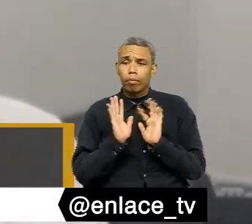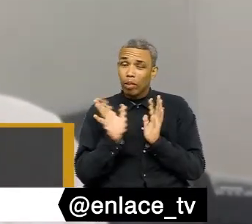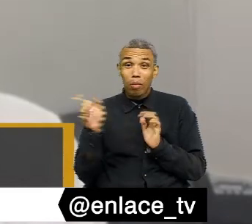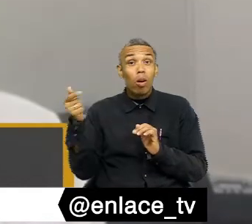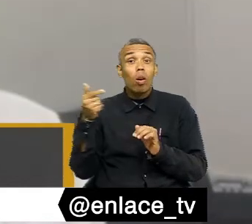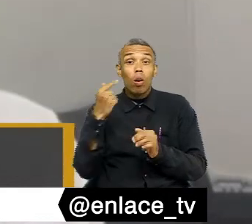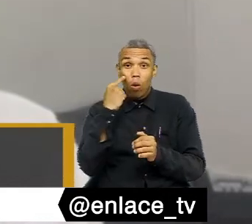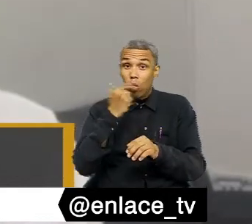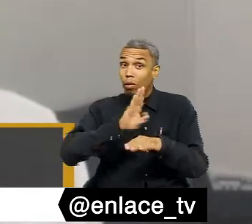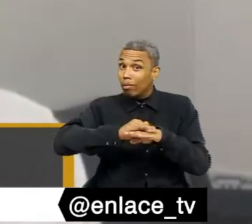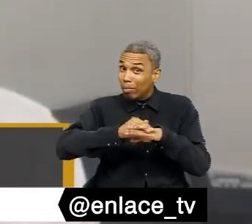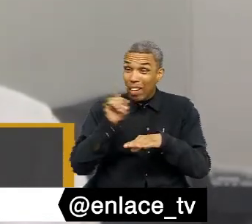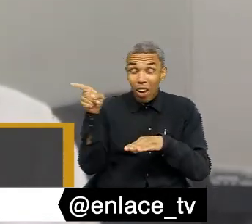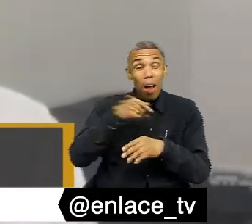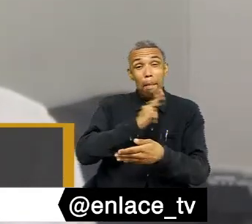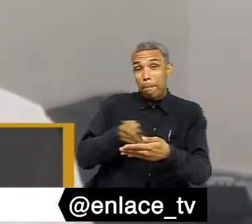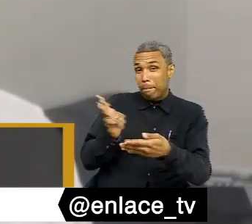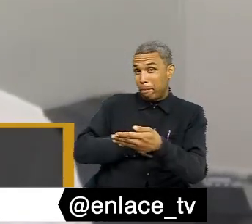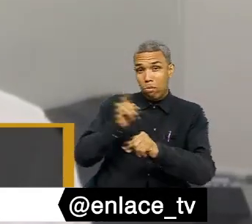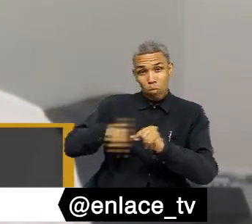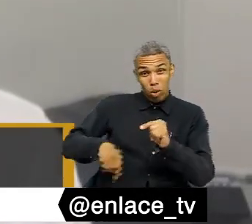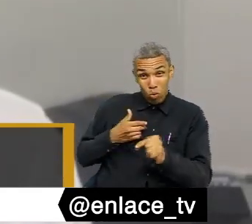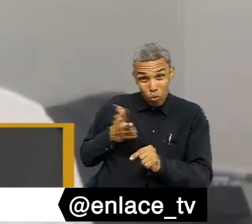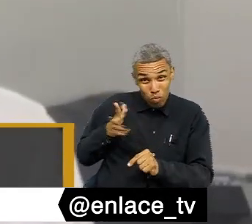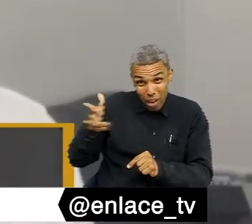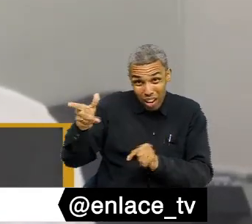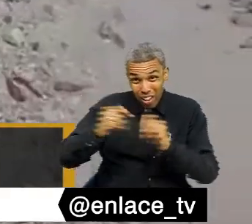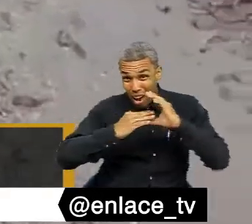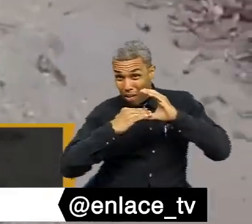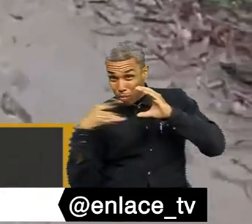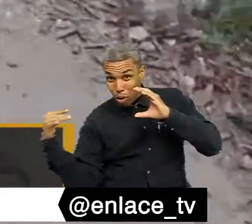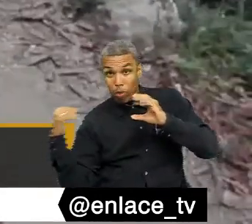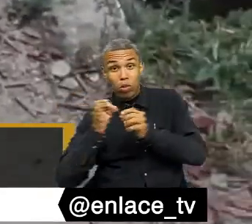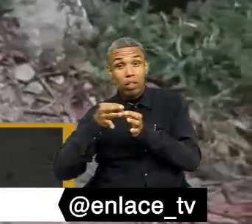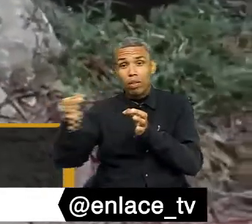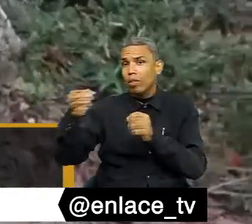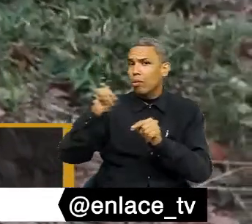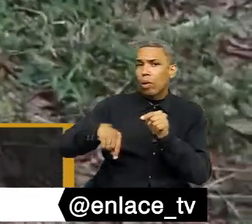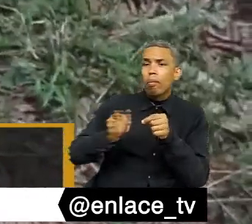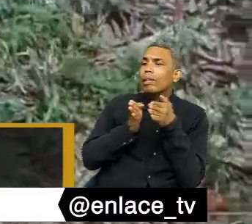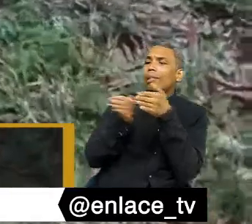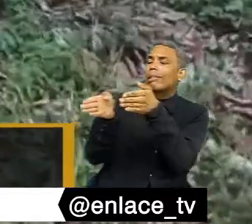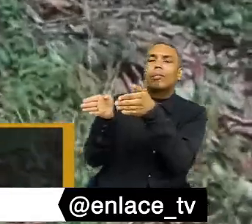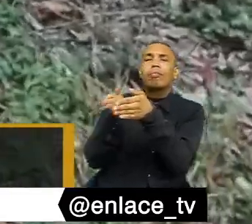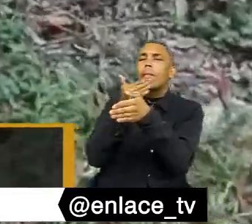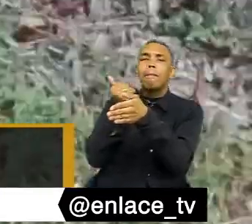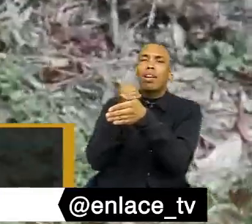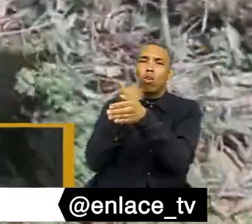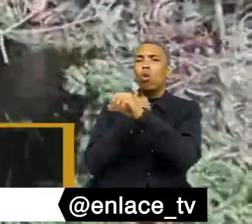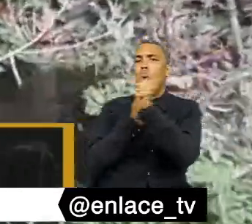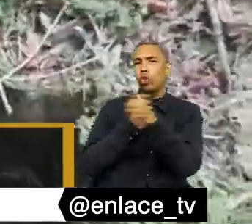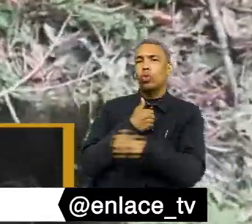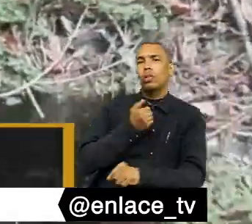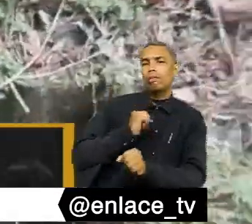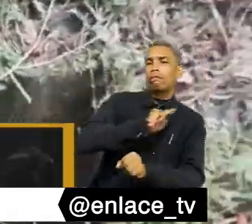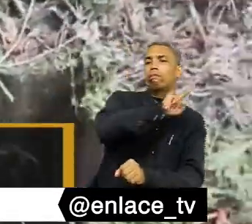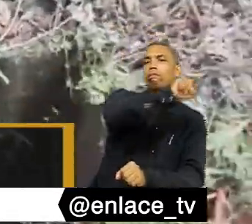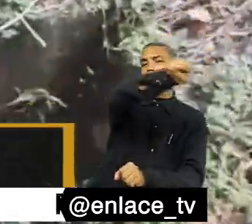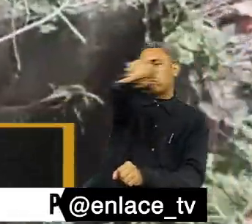bastante pronunciados y se puede generar algún tipo, de hecho existe riesgo, pero entonces para evitar cualquier tipo de incidente, tanto en vehículos